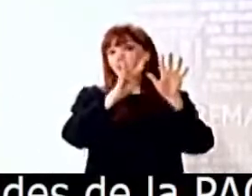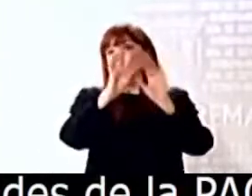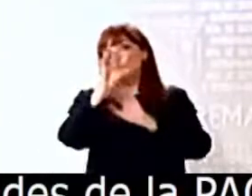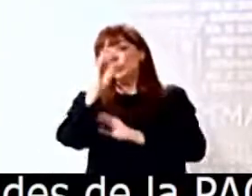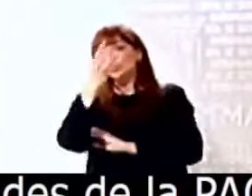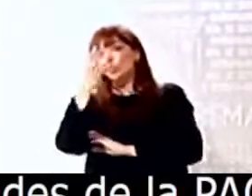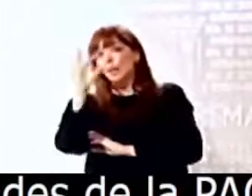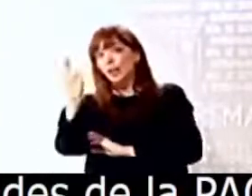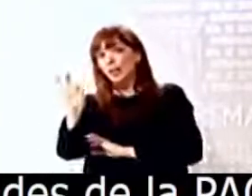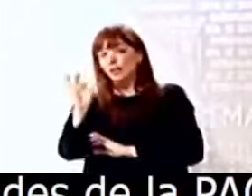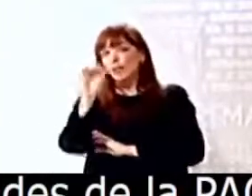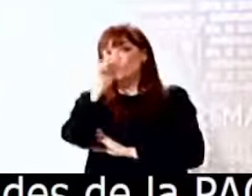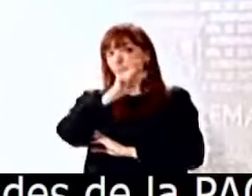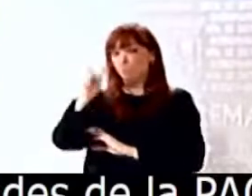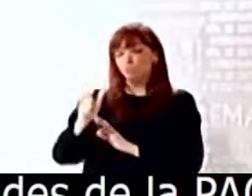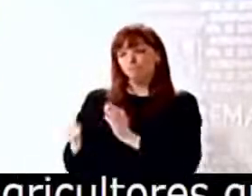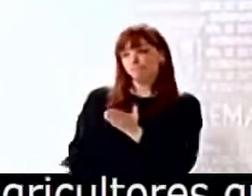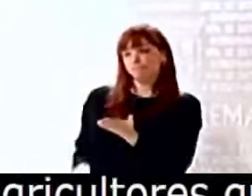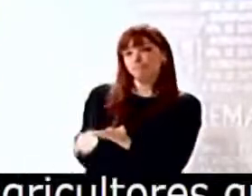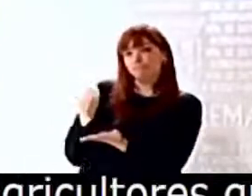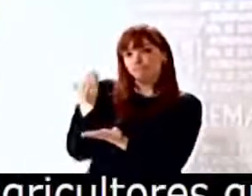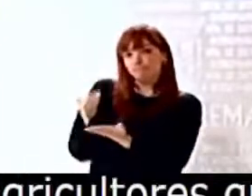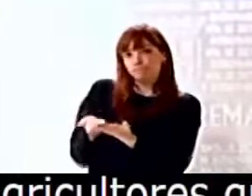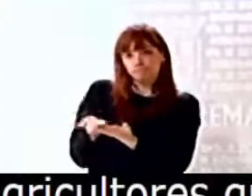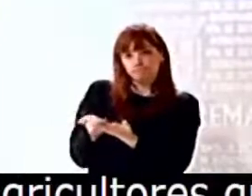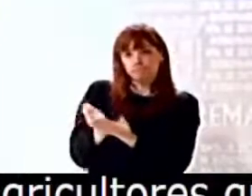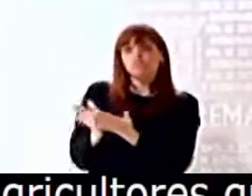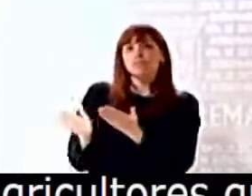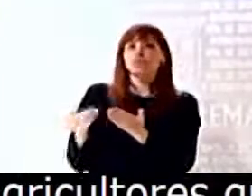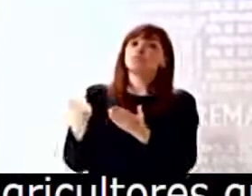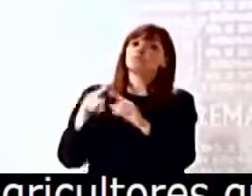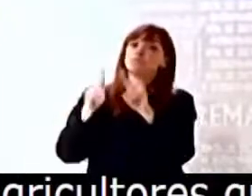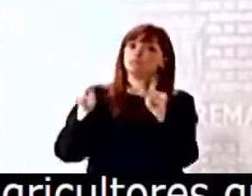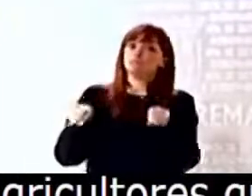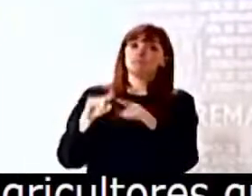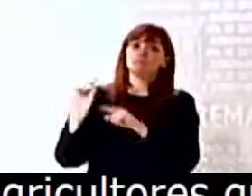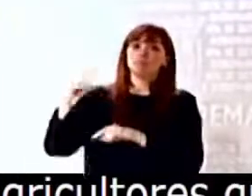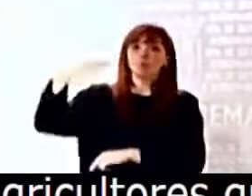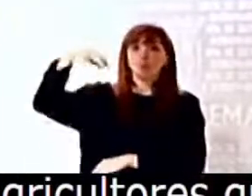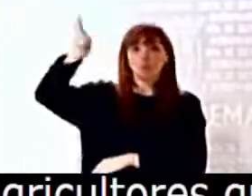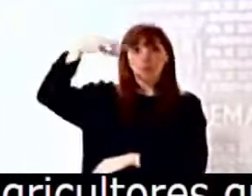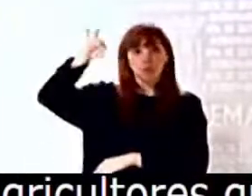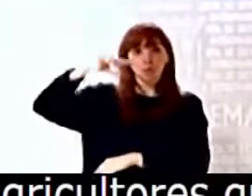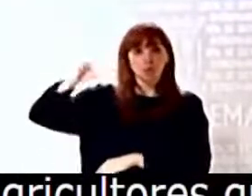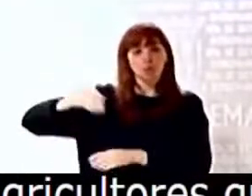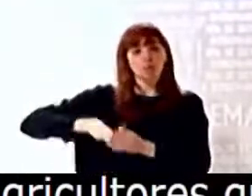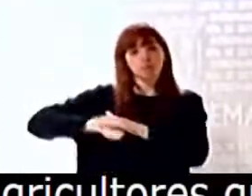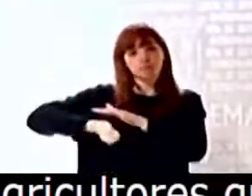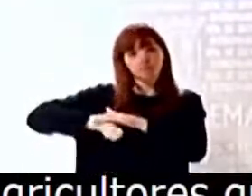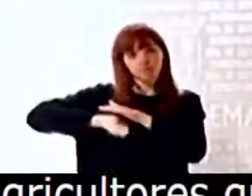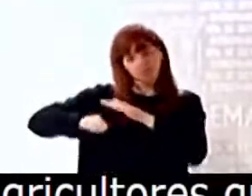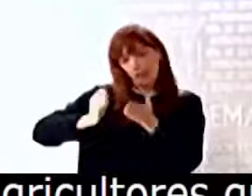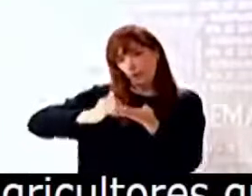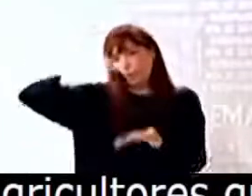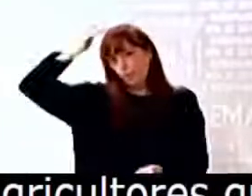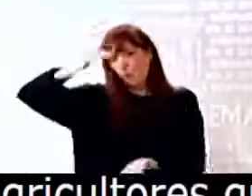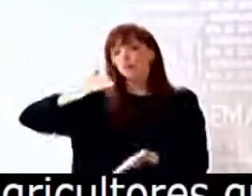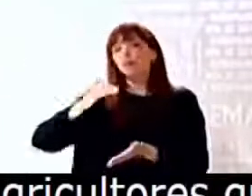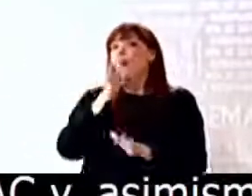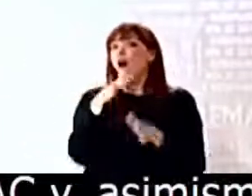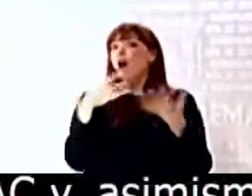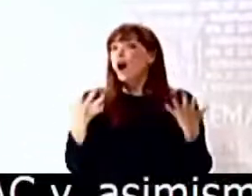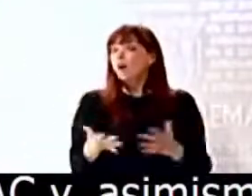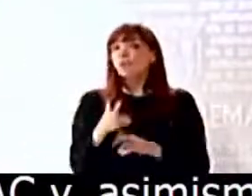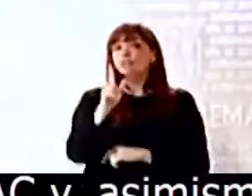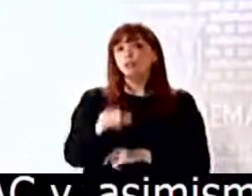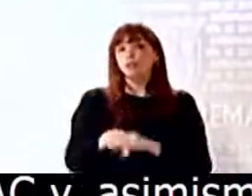940 los agricultores que han presentado la solicitud única de esa PAC y asimismo se encuentran